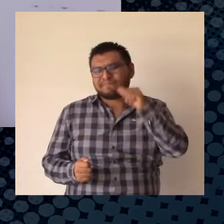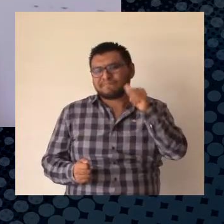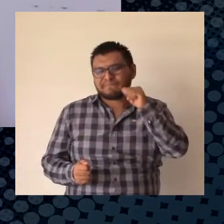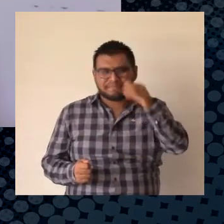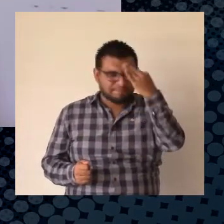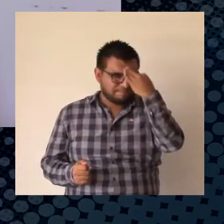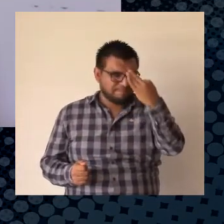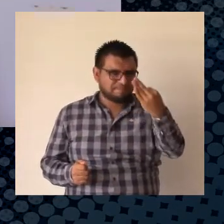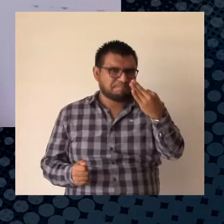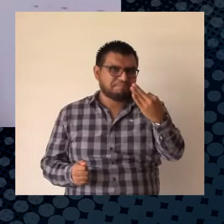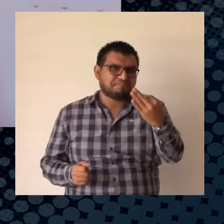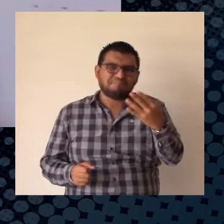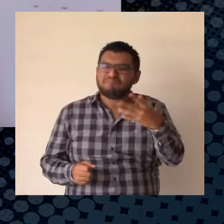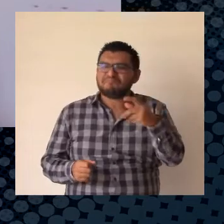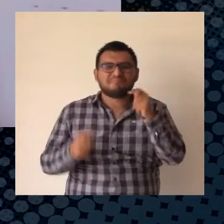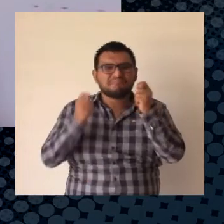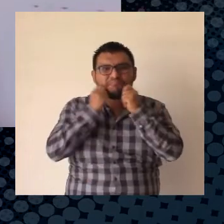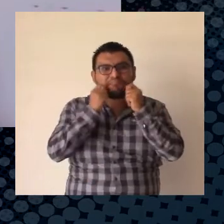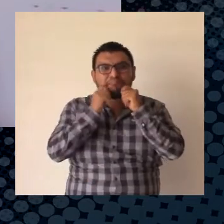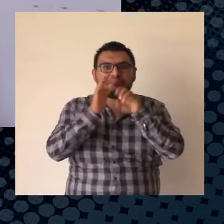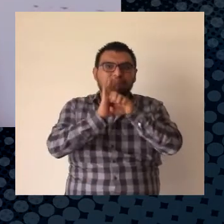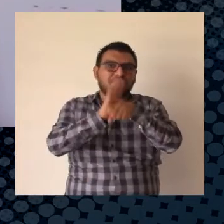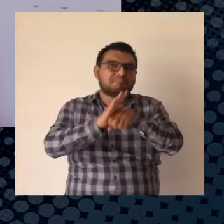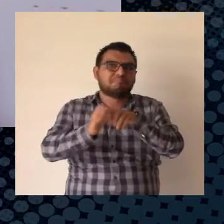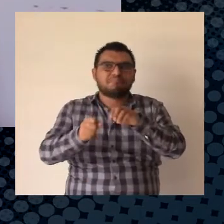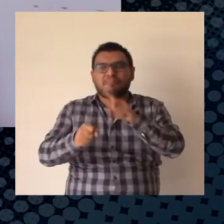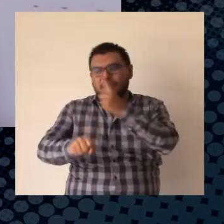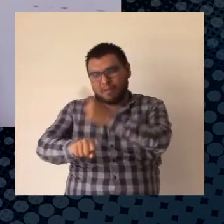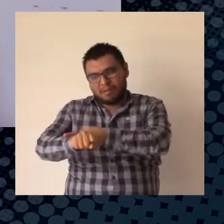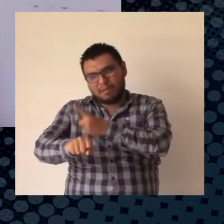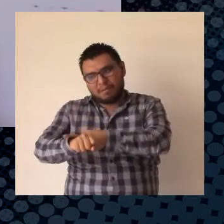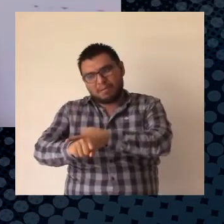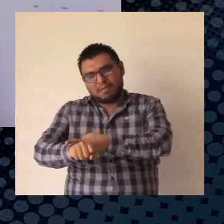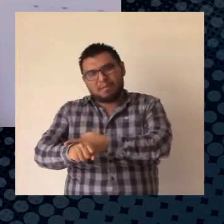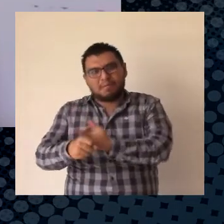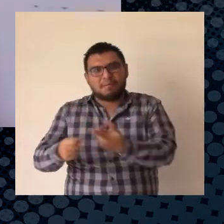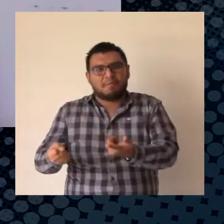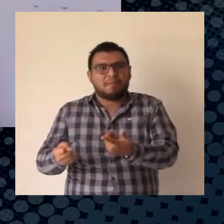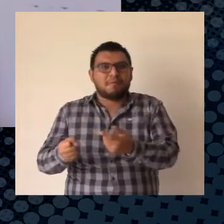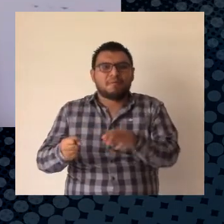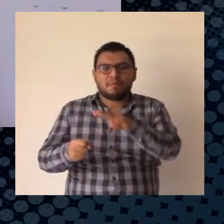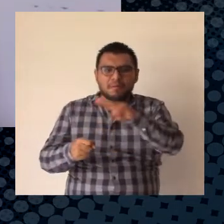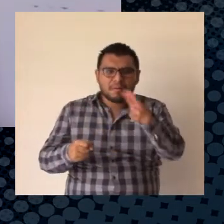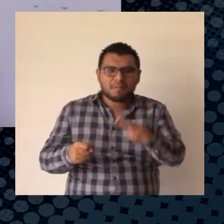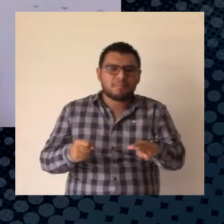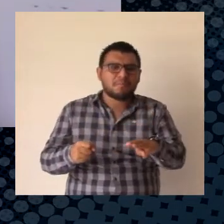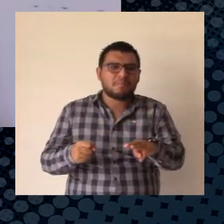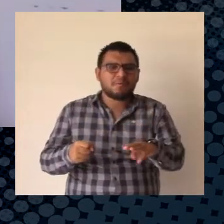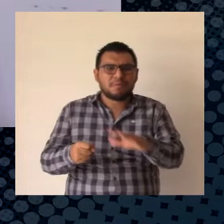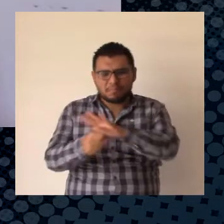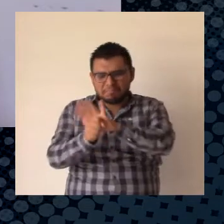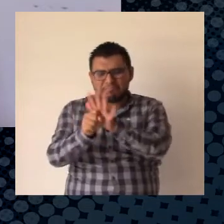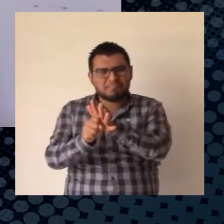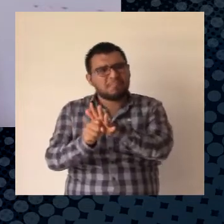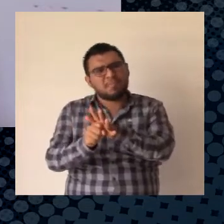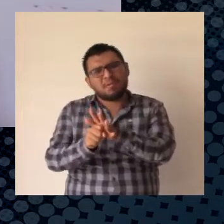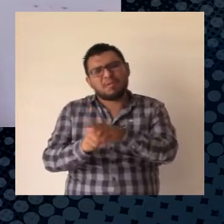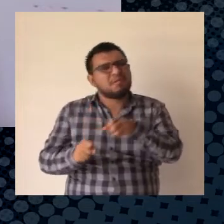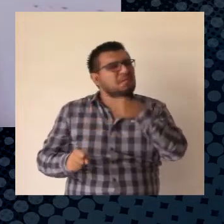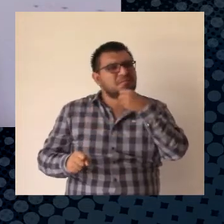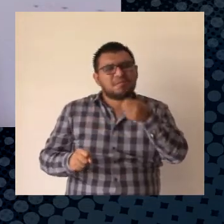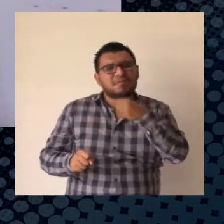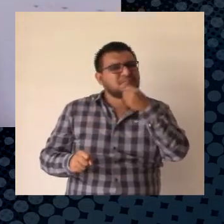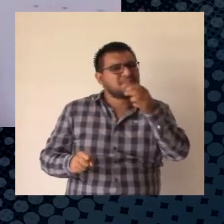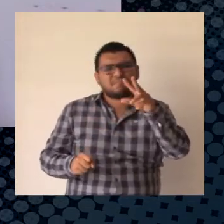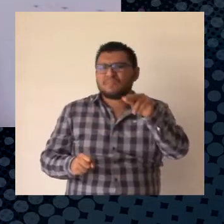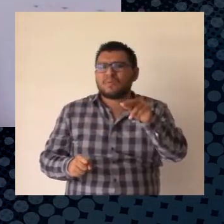tiempos de enfermedad, de encierro, de muerte. No murmuremos, busquemos